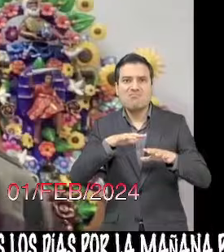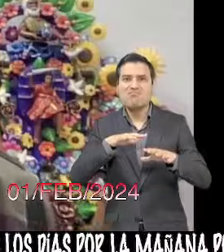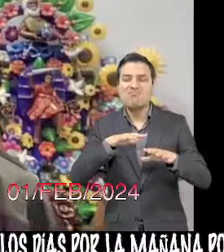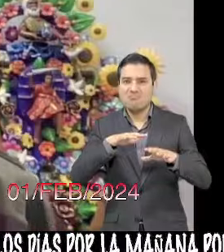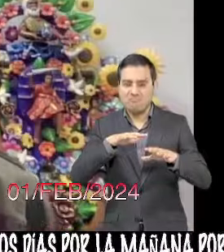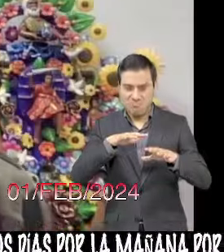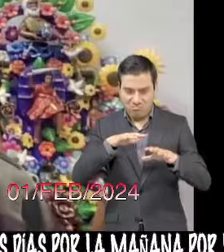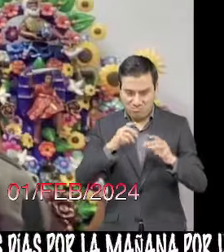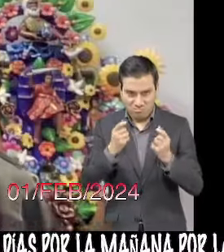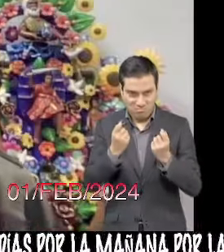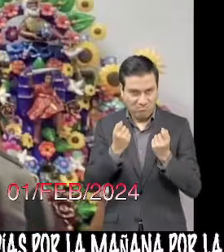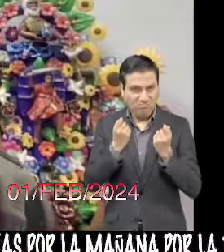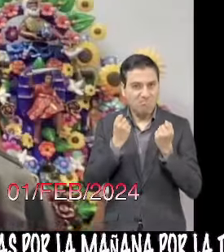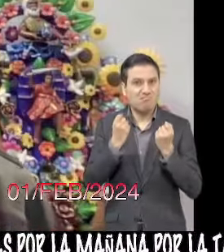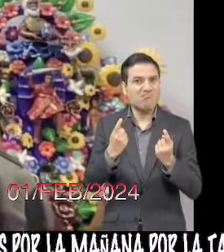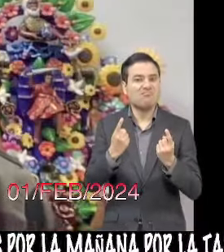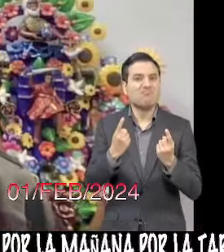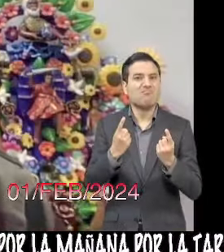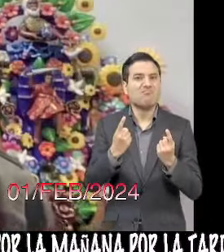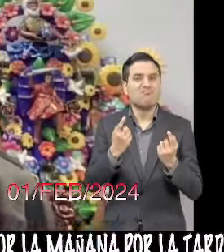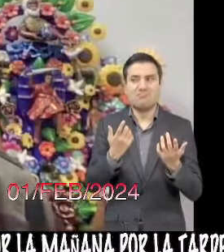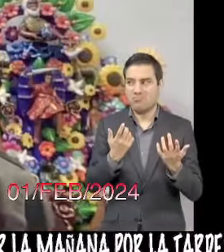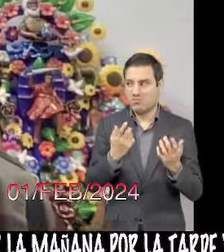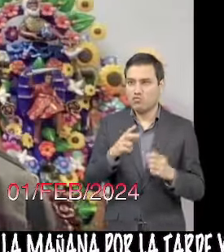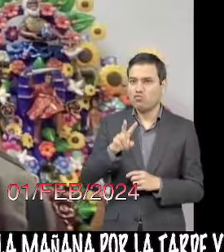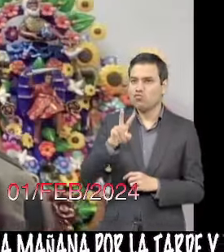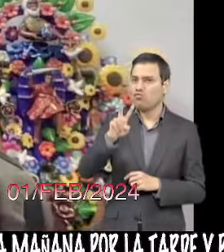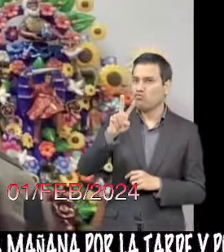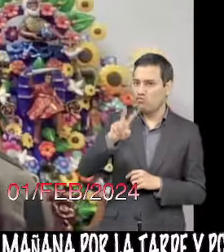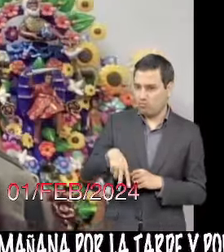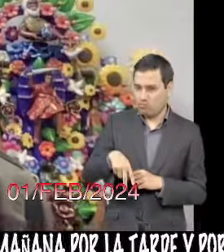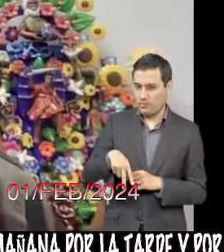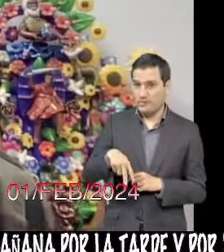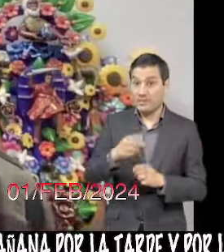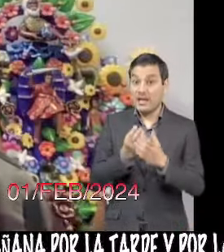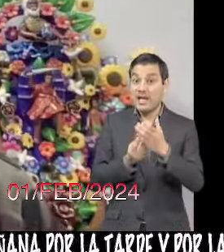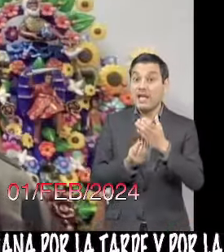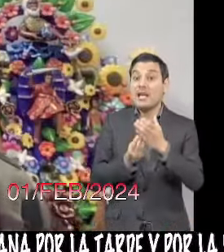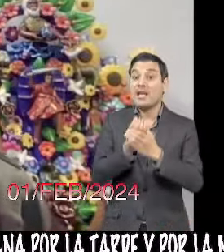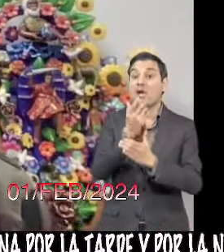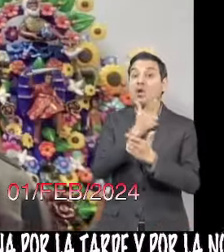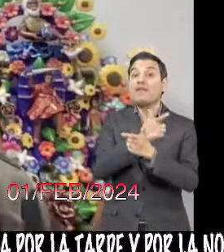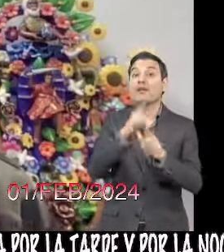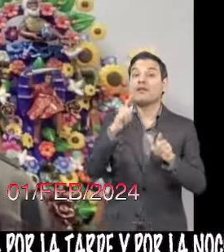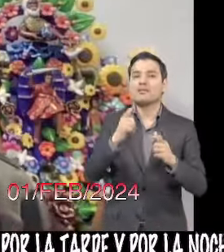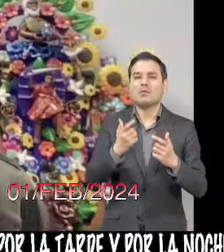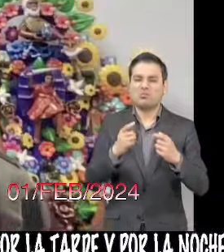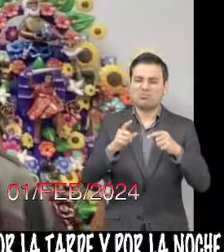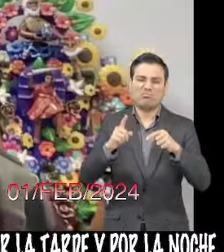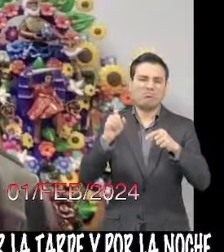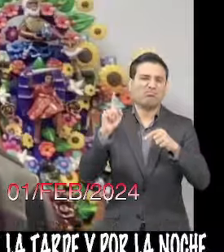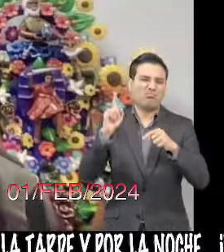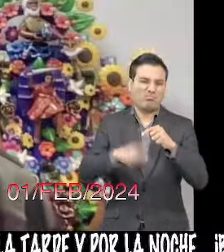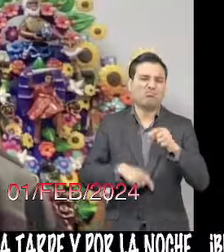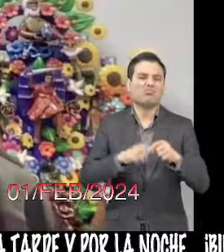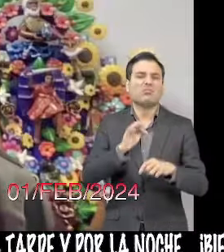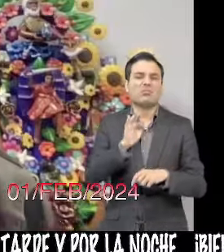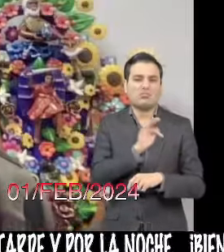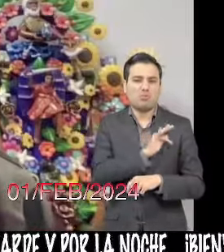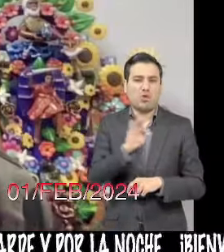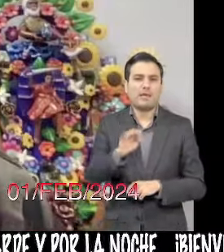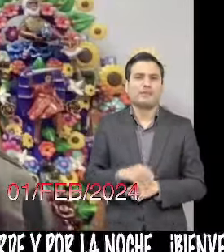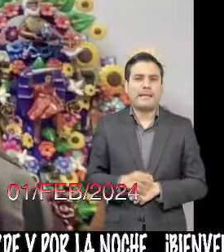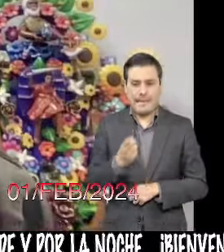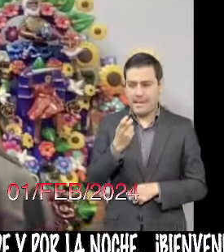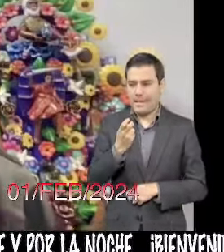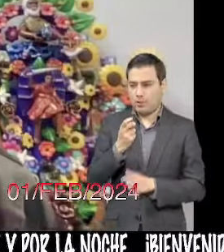vía real para terminar con el neoliberalismo. Y eso es la plataforma político-electoral que estamos presentando